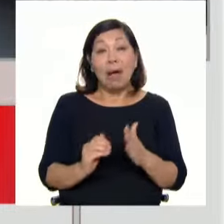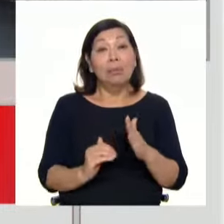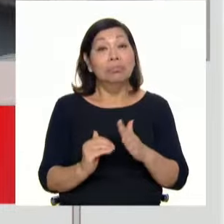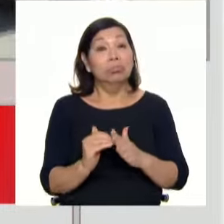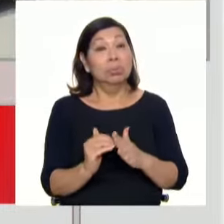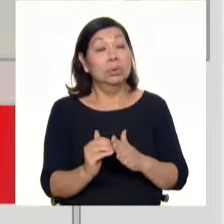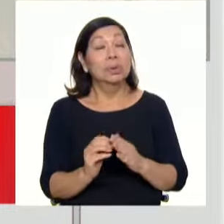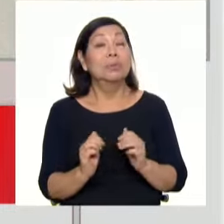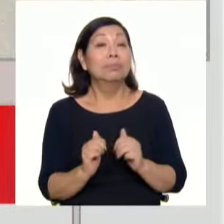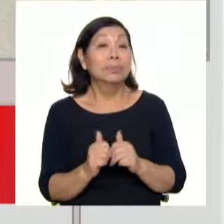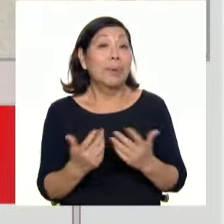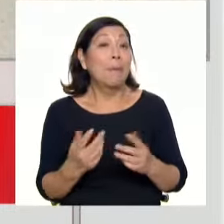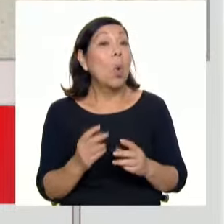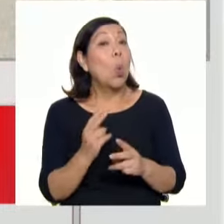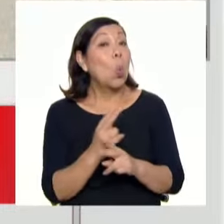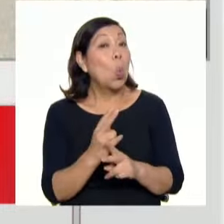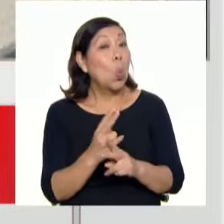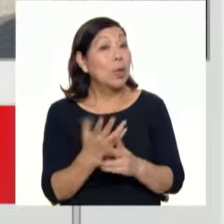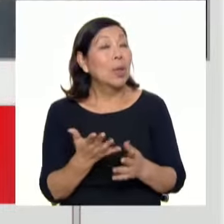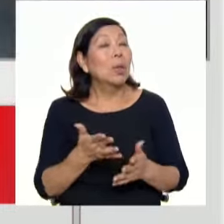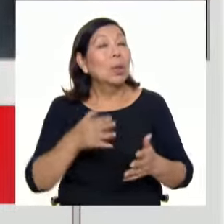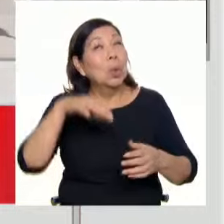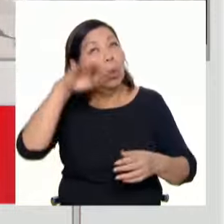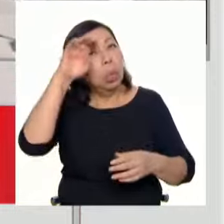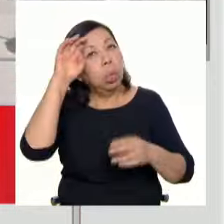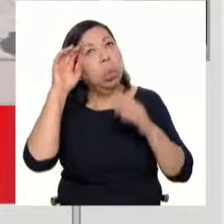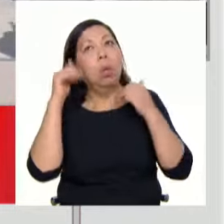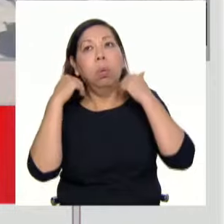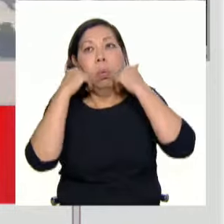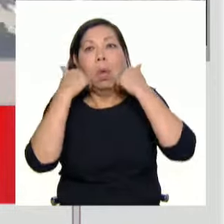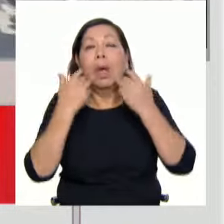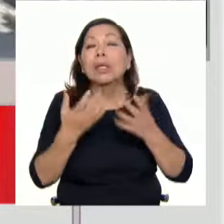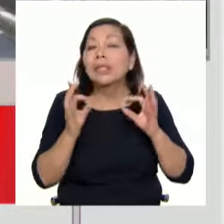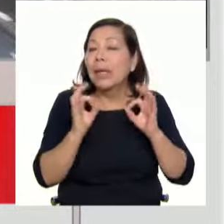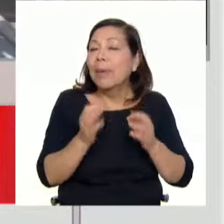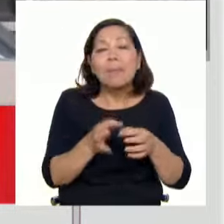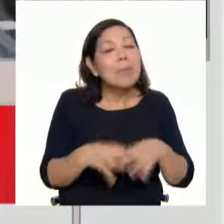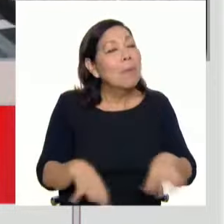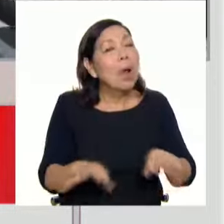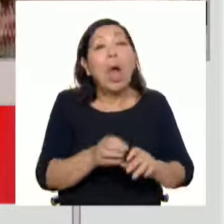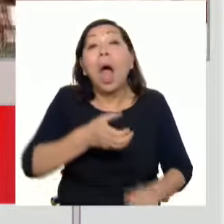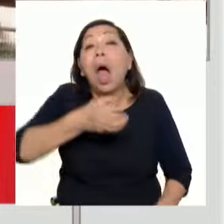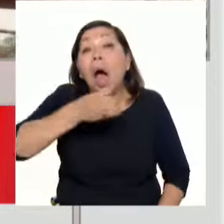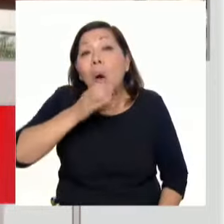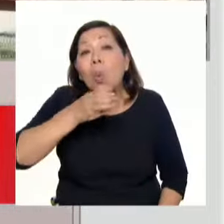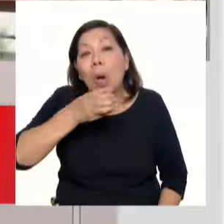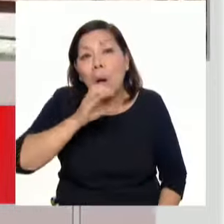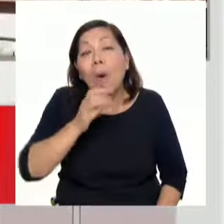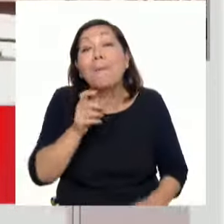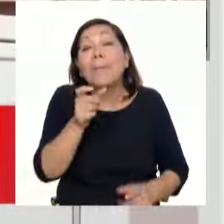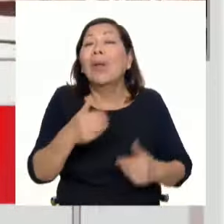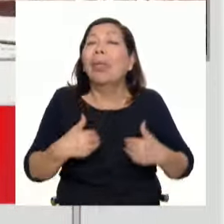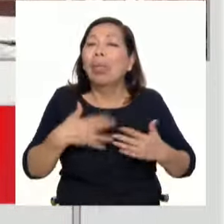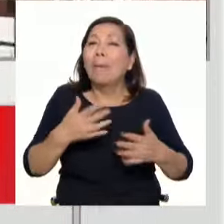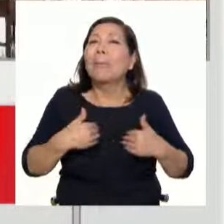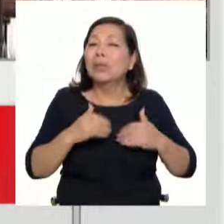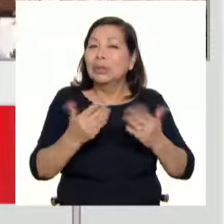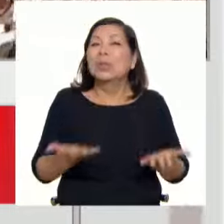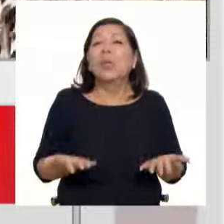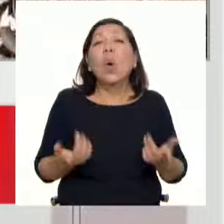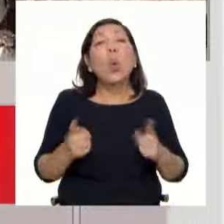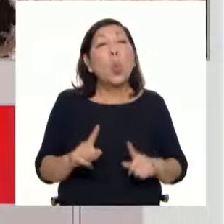todavía nos van a acompañar, ¿no? Mucho cuidado con la sensación de bochorno. También hay que hidratarse mucho, esa es la recomendación, que hay que tener cuidado con las personas vulnerables también. ¿Y hasta